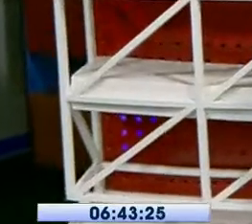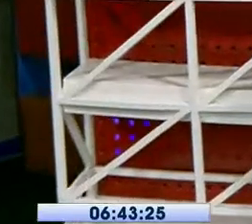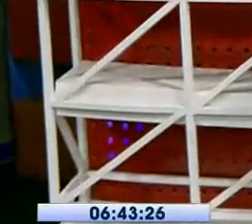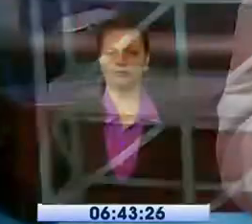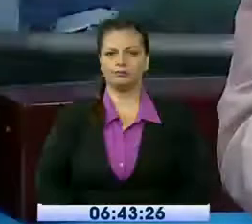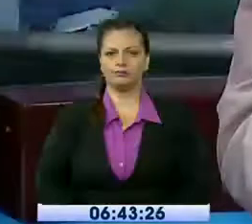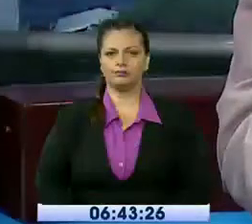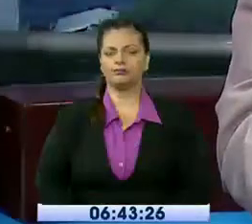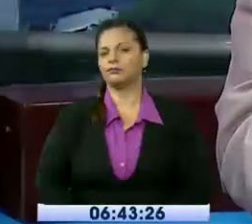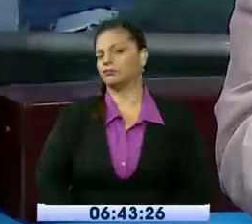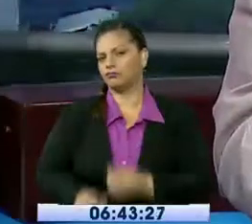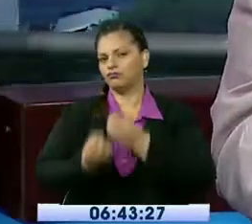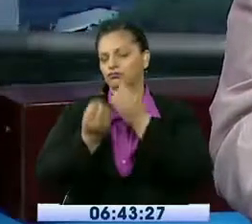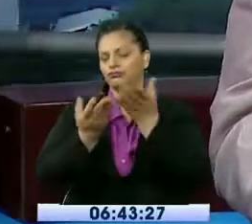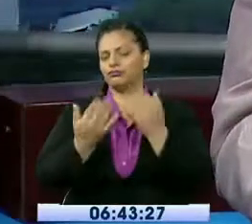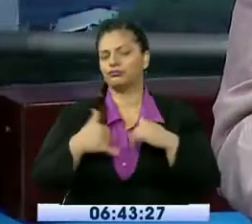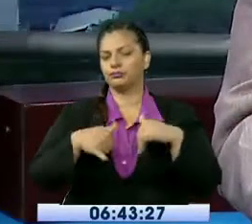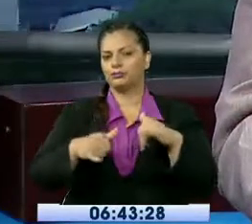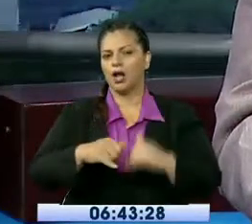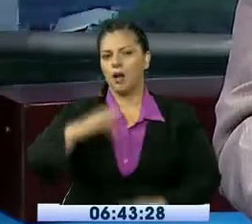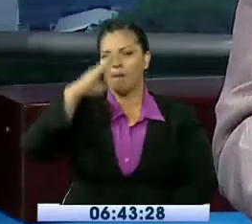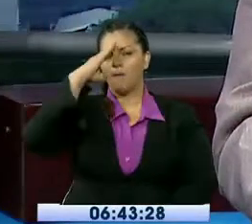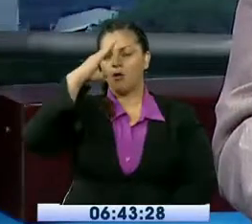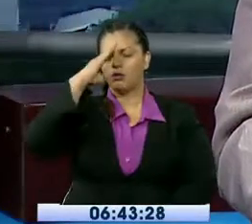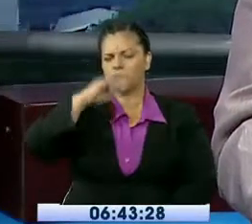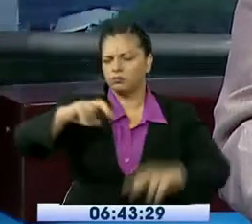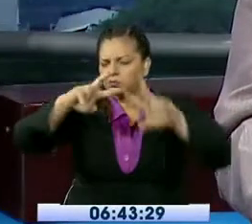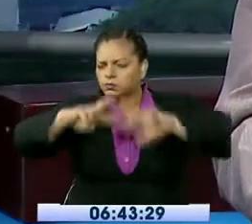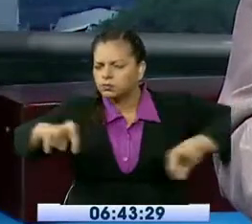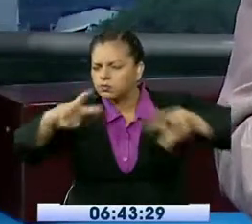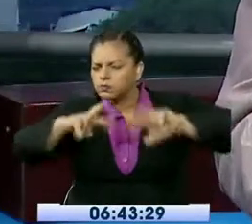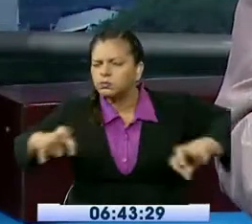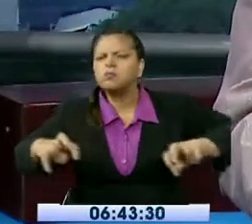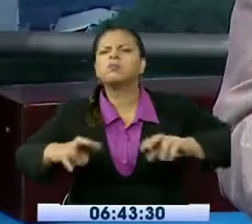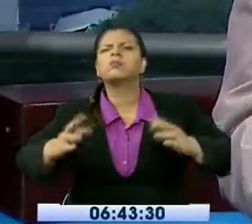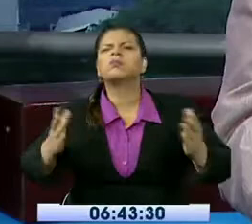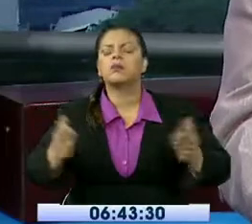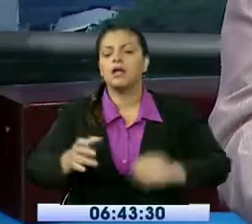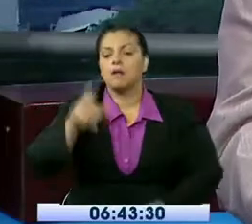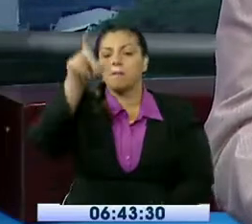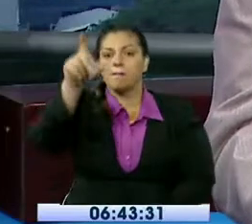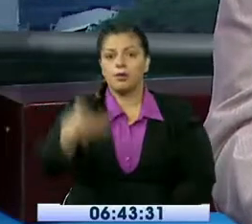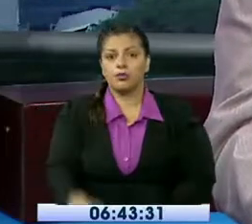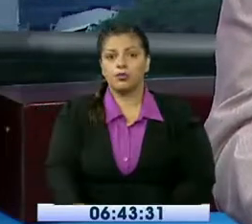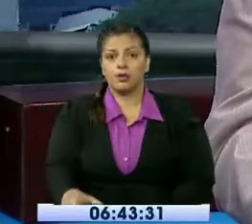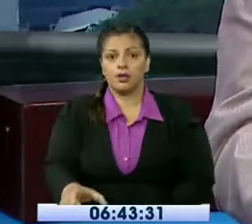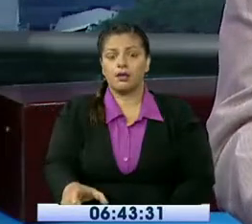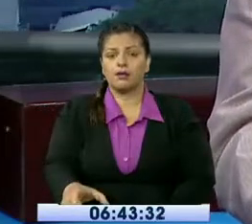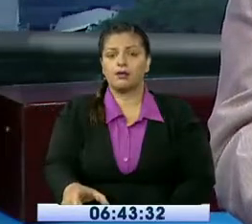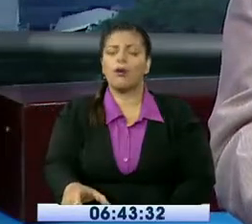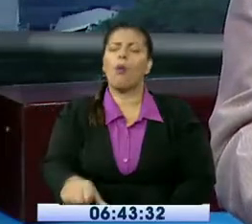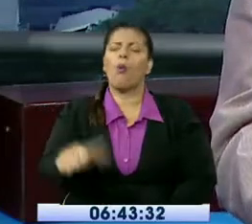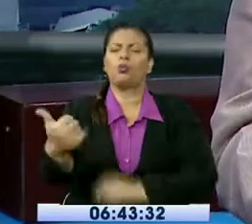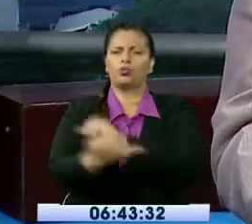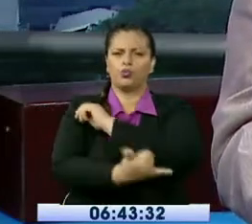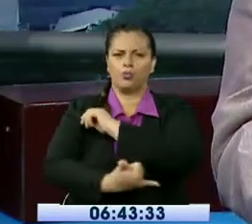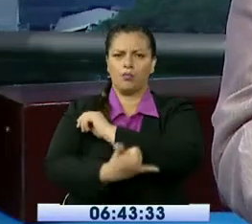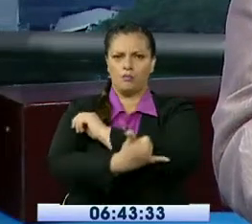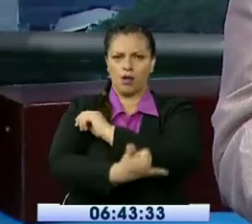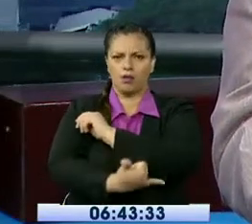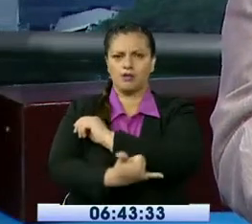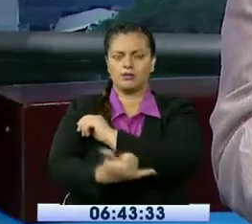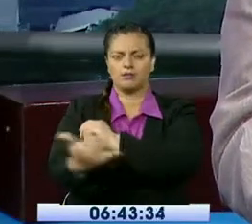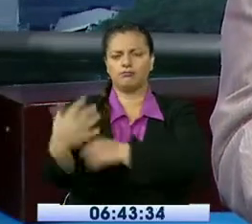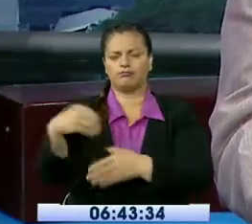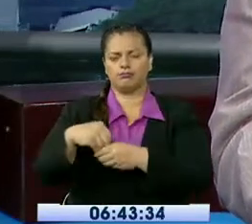Policía Nacional investiga el asesinato de un ciudadano extranjero, hecho registrado la noche de este martes en el